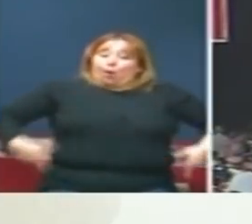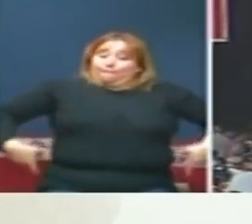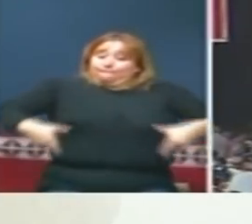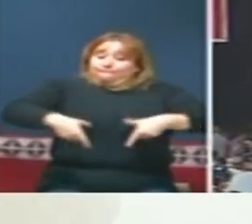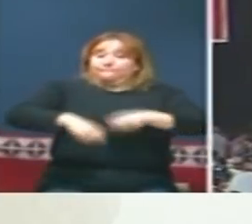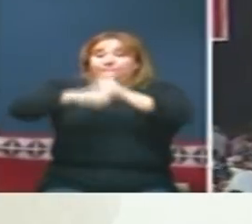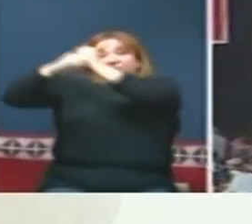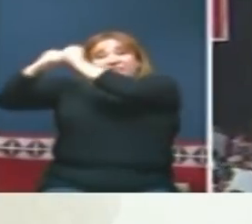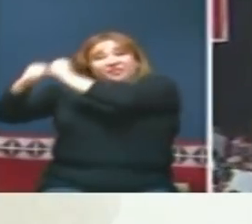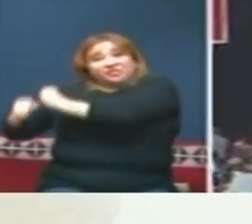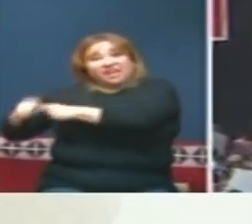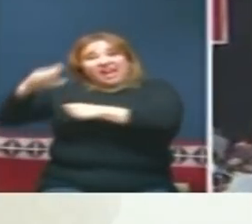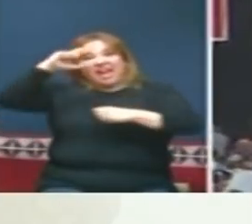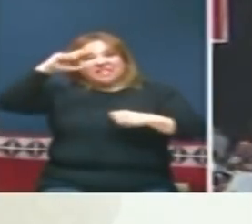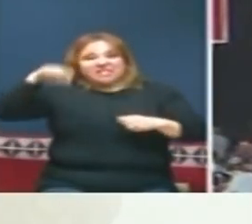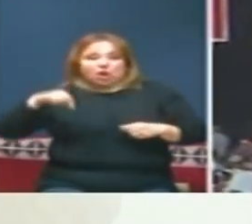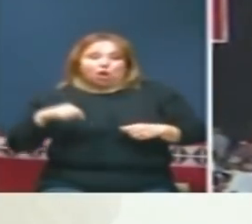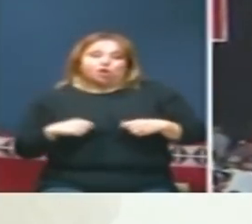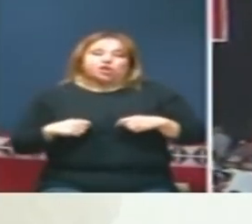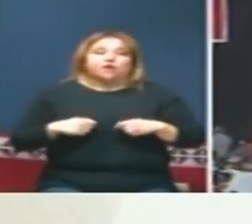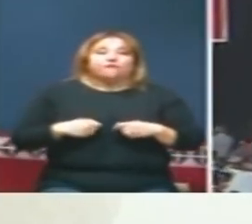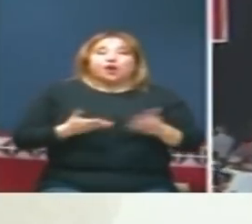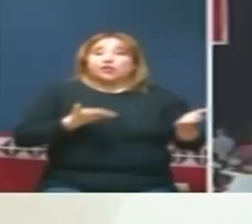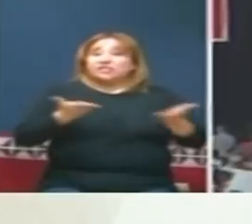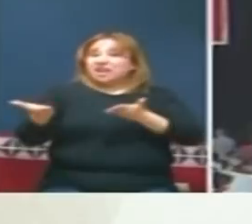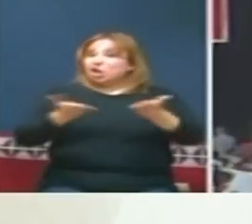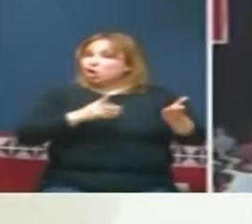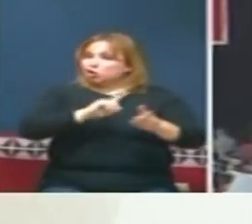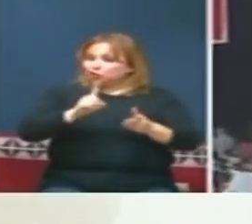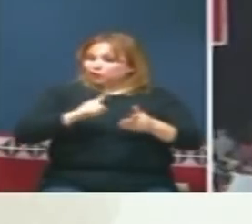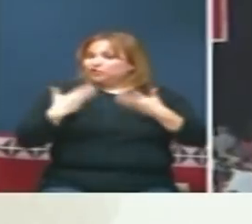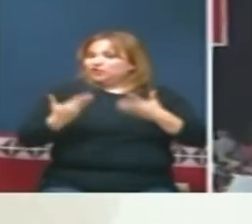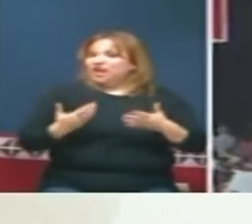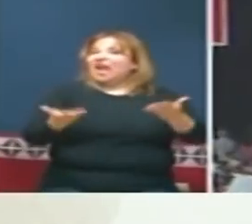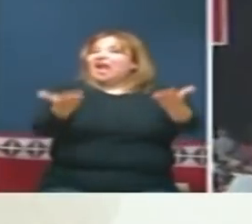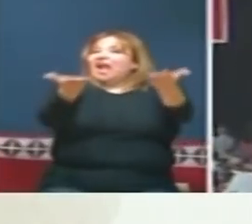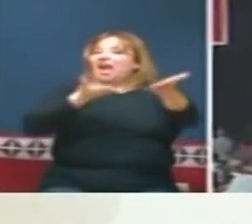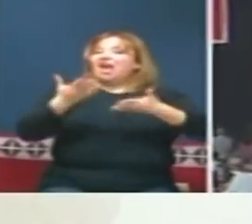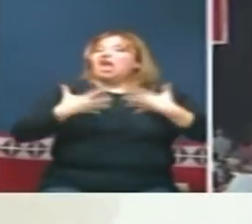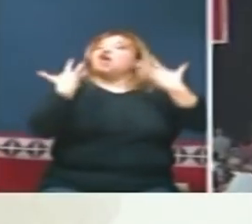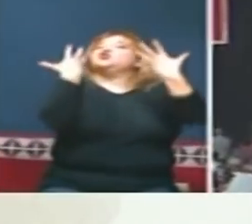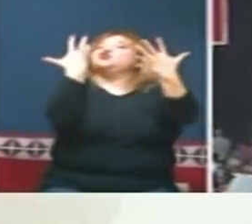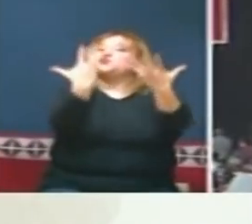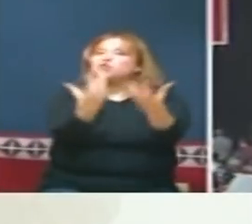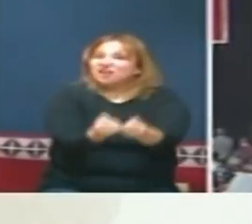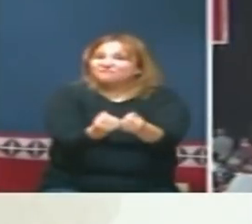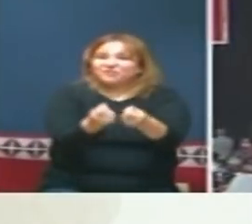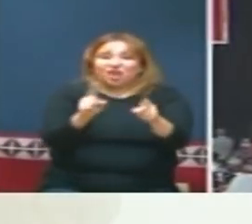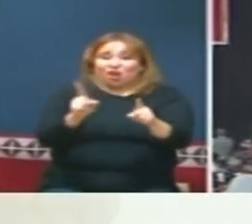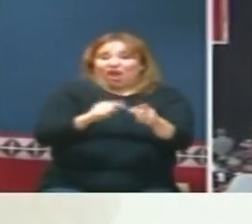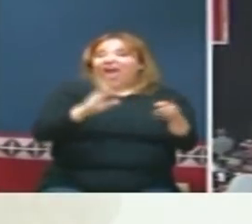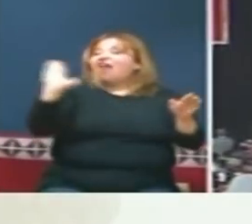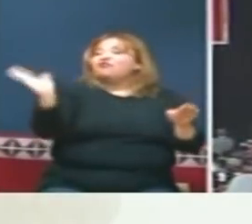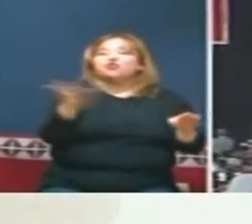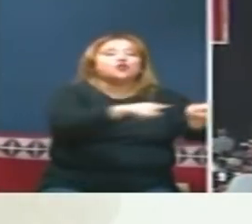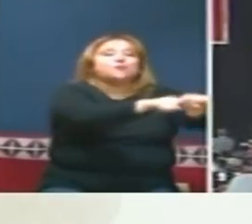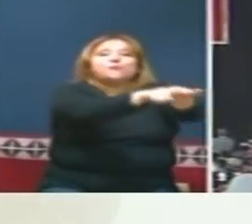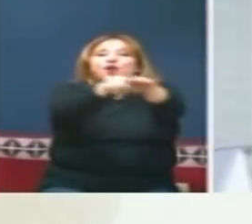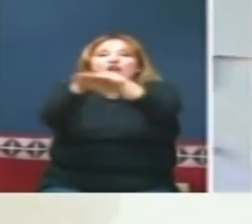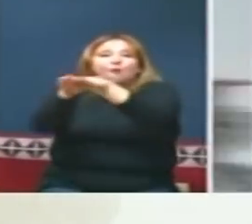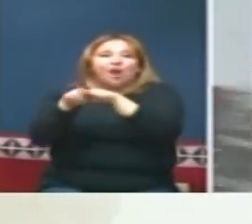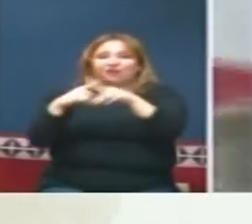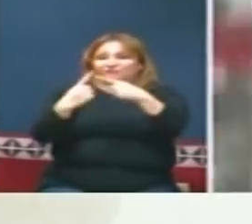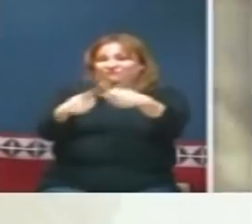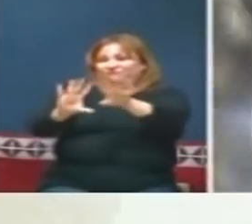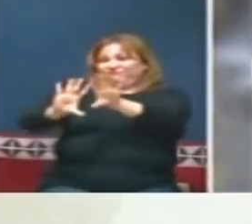Angelelli, no vengo a ser servido, sino a servir a todos, sin distinción alguna, ni de